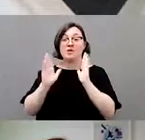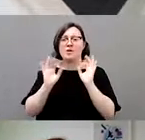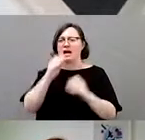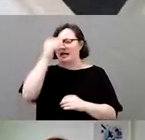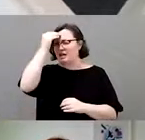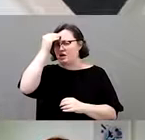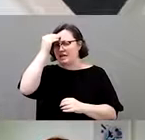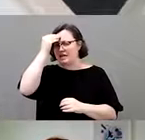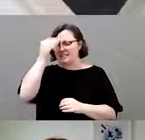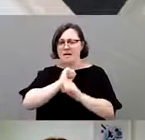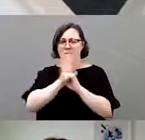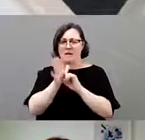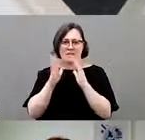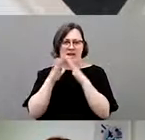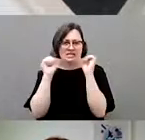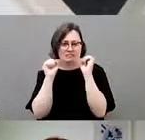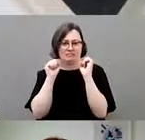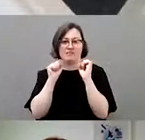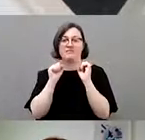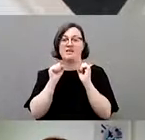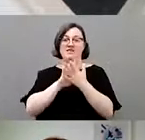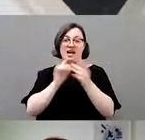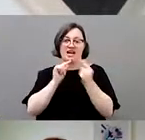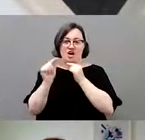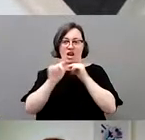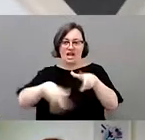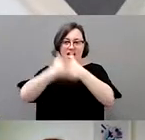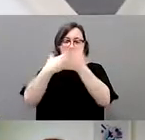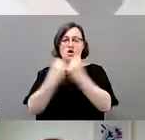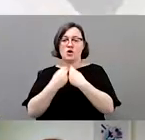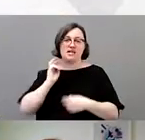aún de pandemia, que hacíamos las sesiones online con Aspaz.